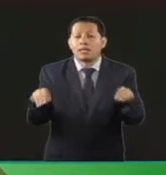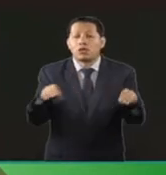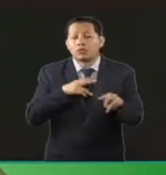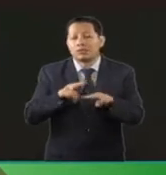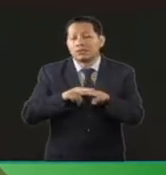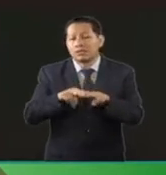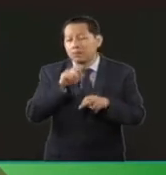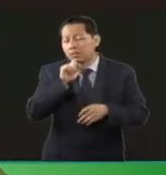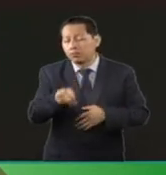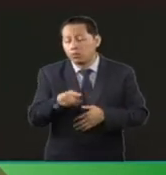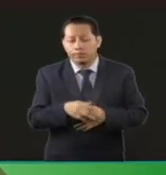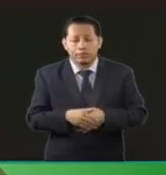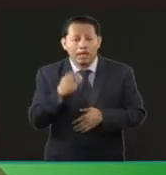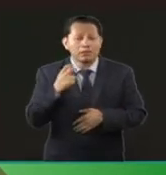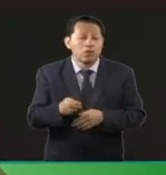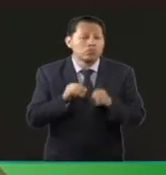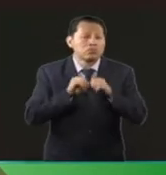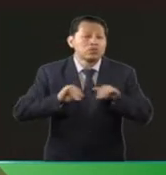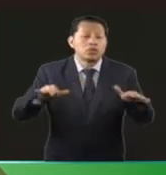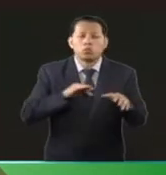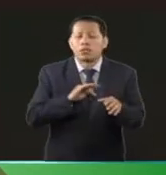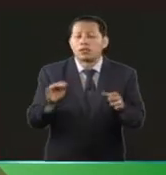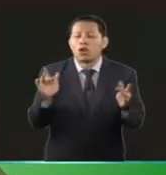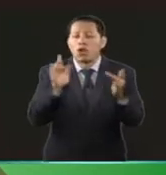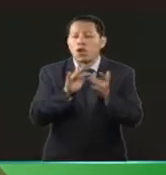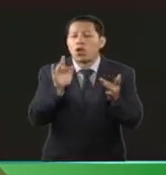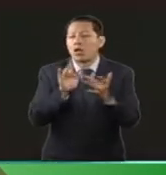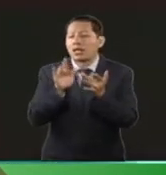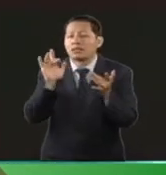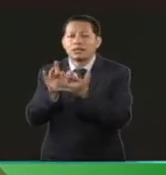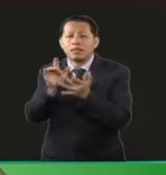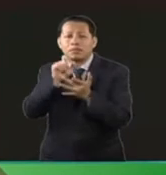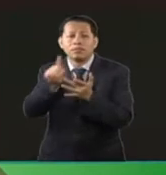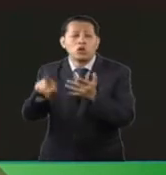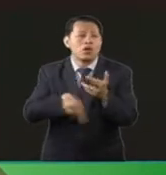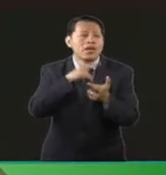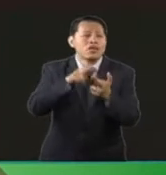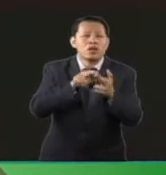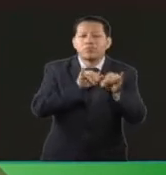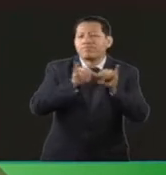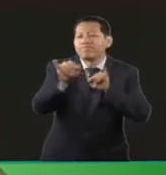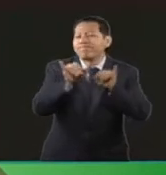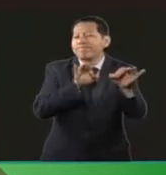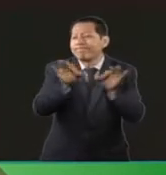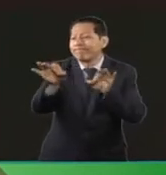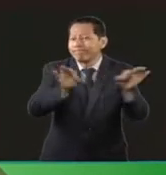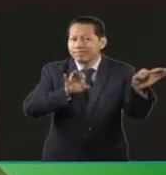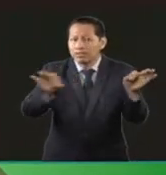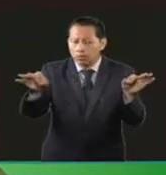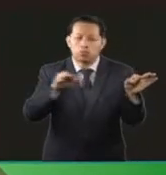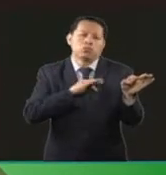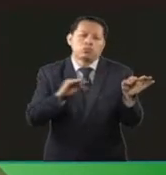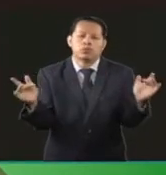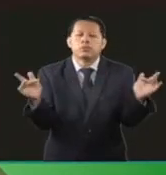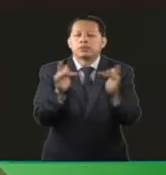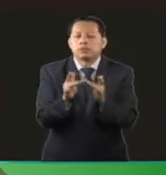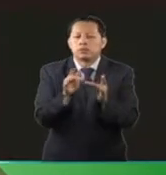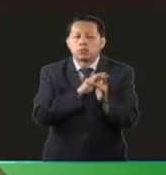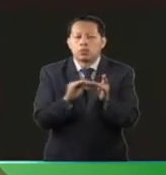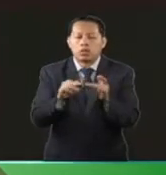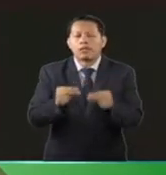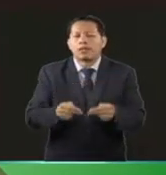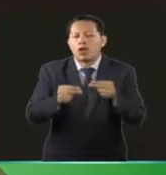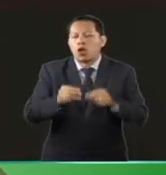férreas esta expansión permitió conectar regiones que estaban aisladas facilitando el comercio la comunicación y el